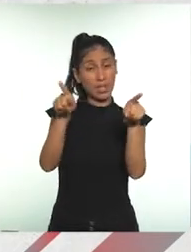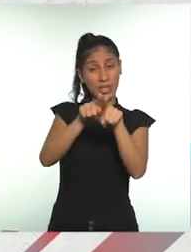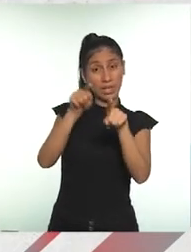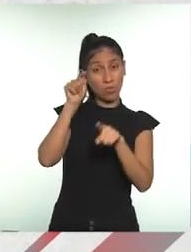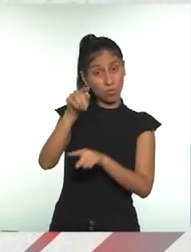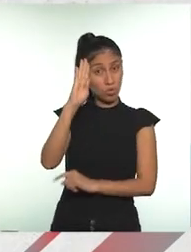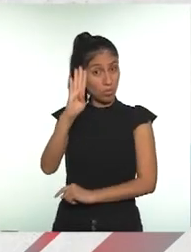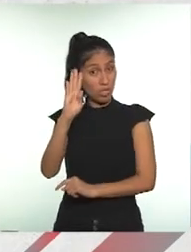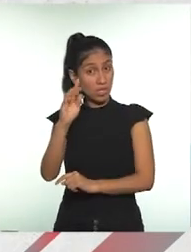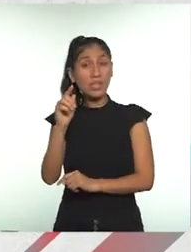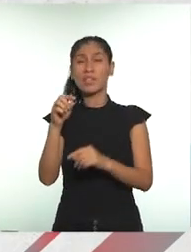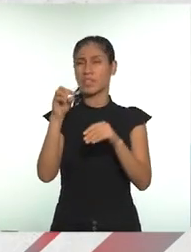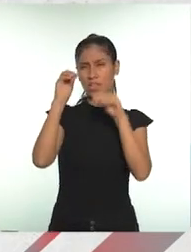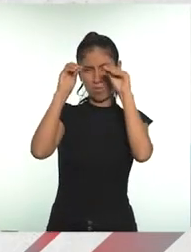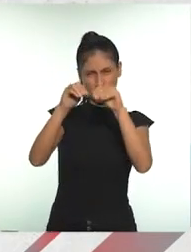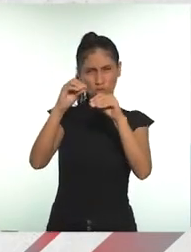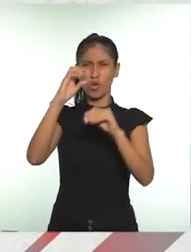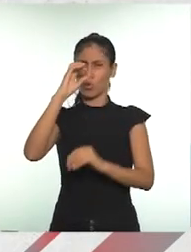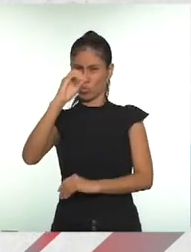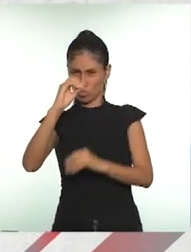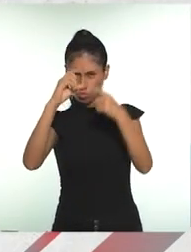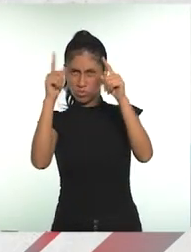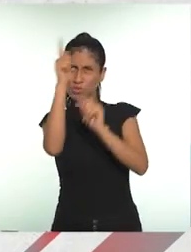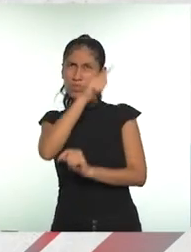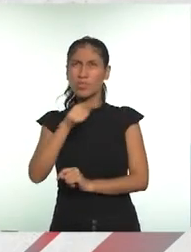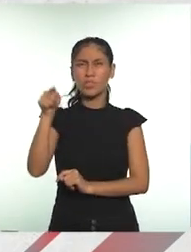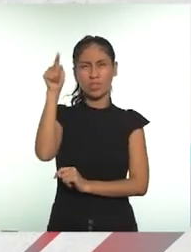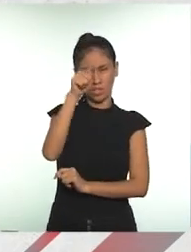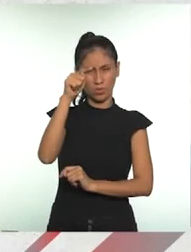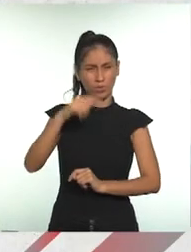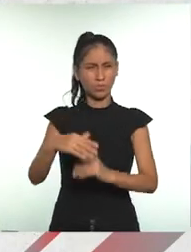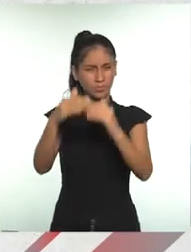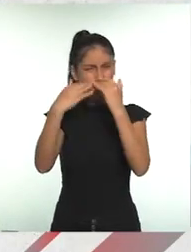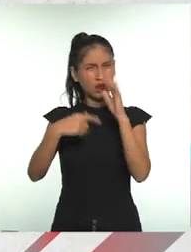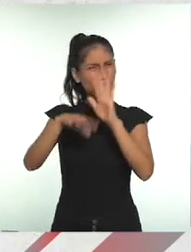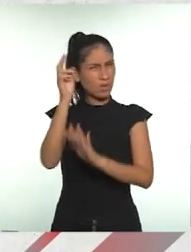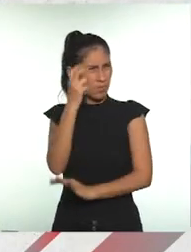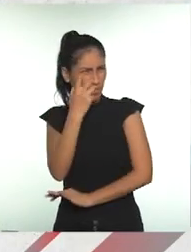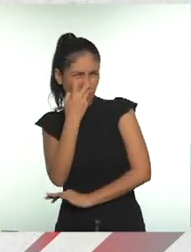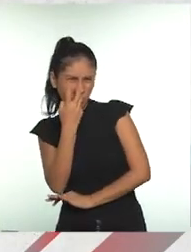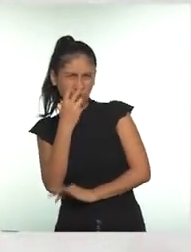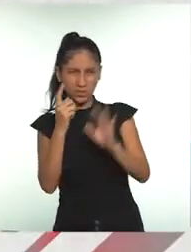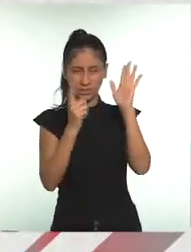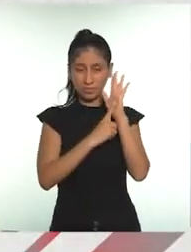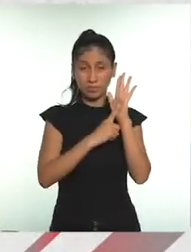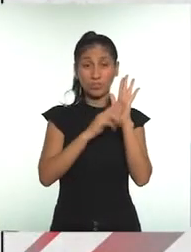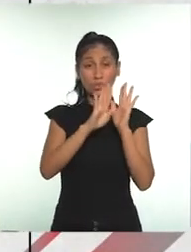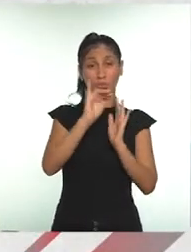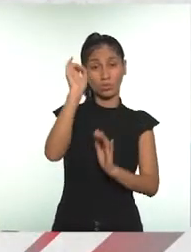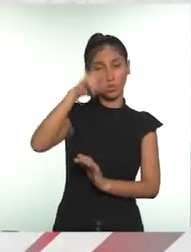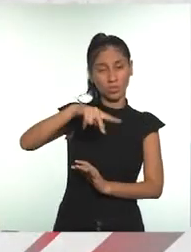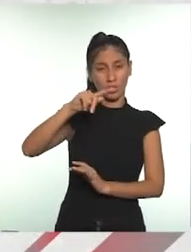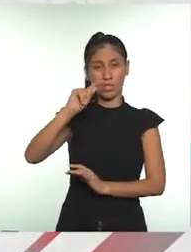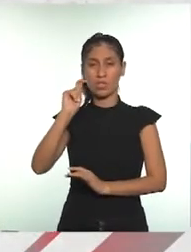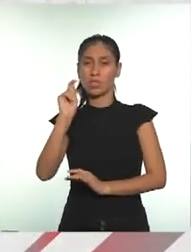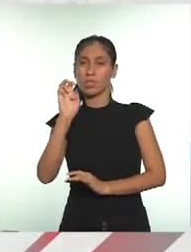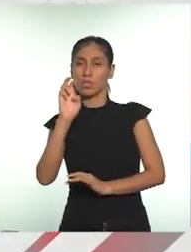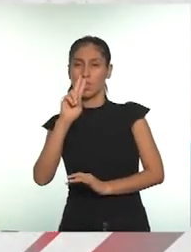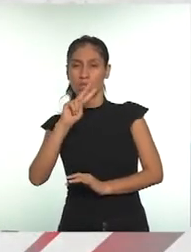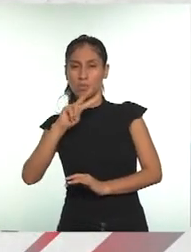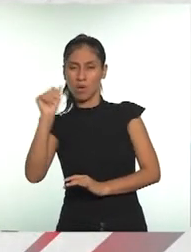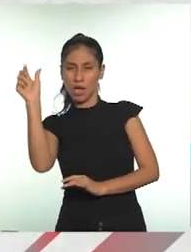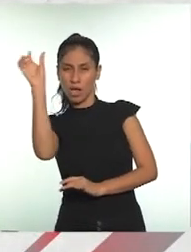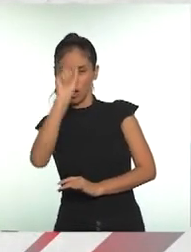un círculo, lo que indica que se considera el valor de B. Y ahora los que me dan más curiosidad, los intervalos